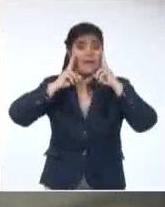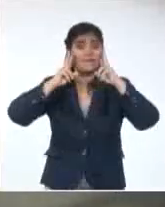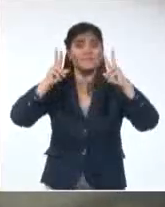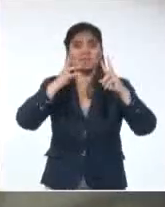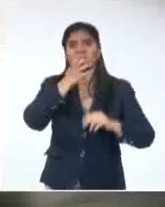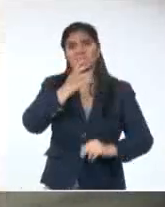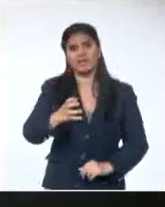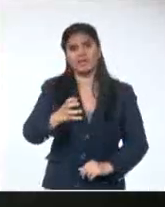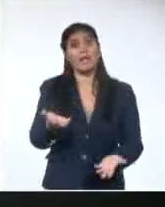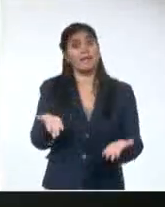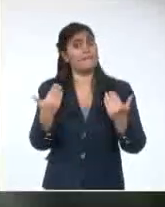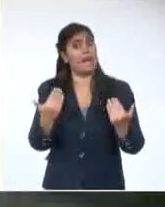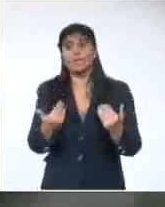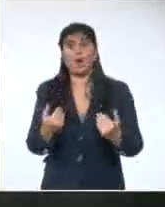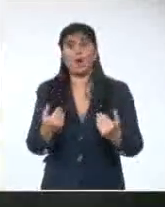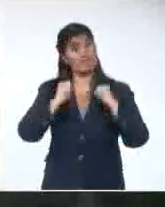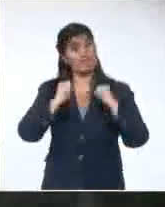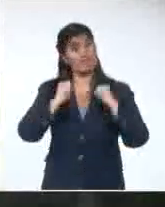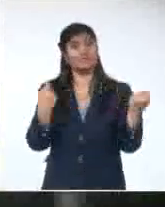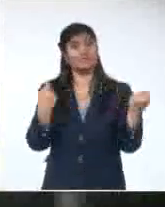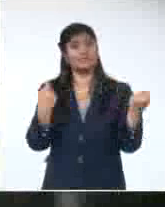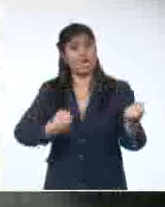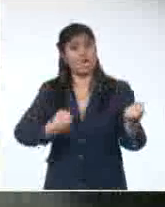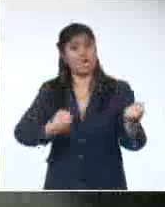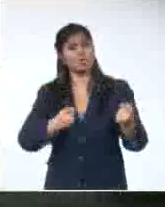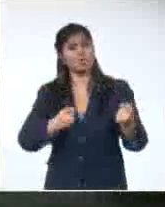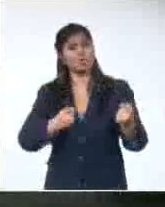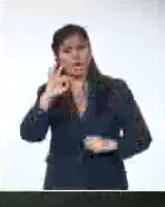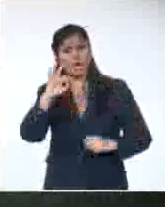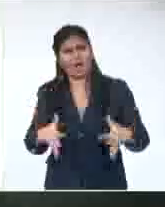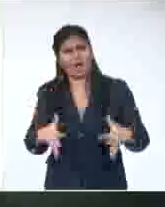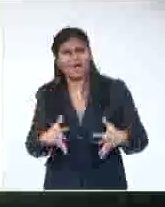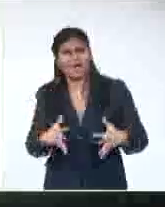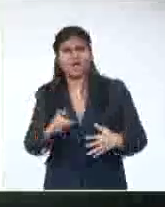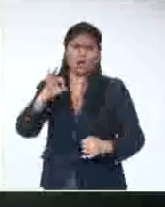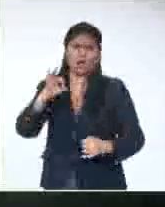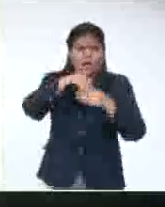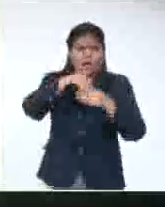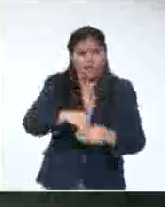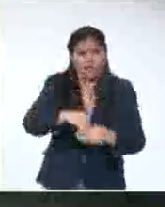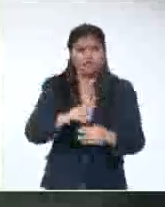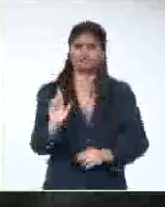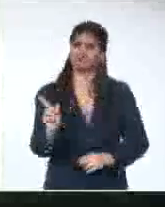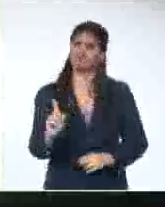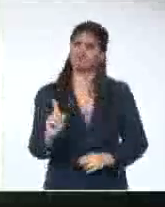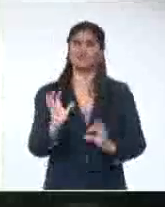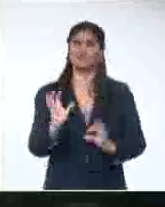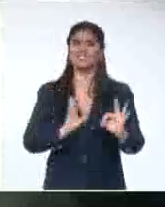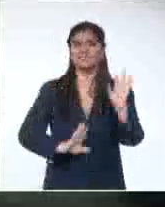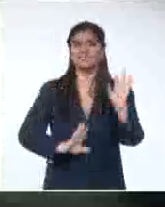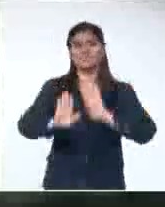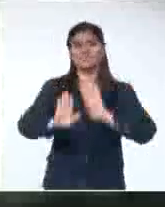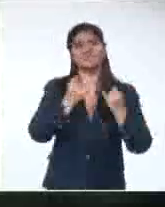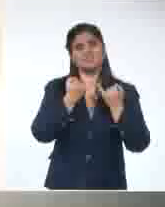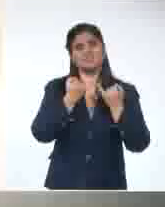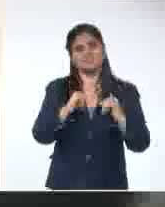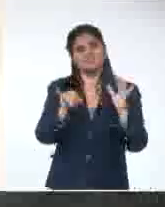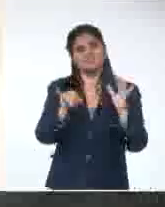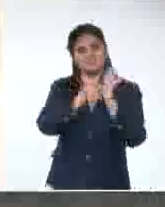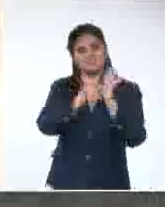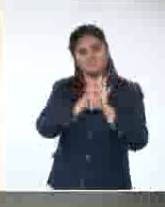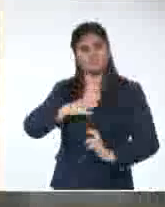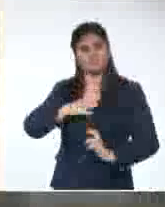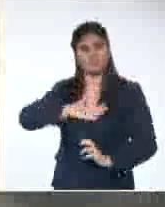y luchar hasta la última gota de sangre. Lo que quedó en la frase resumida a partir de ese día y para siempre, con el